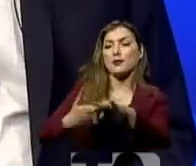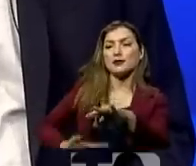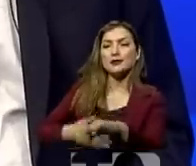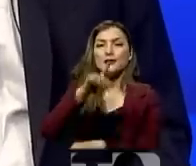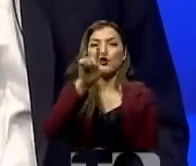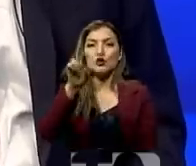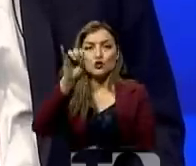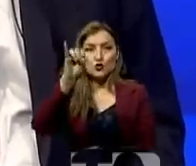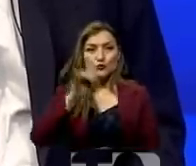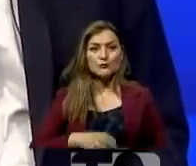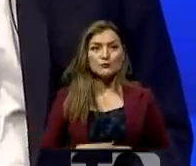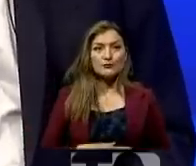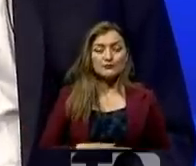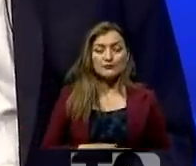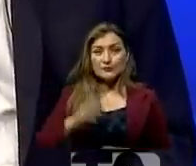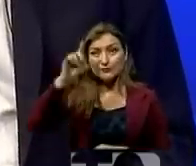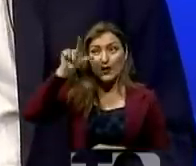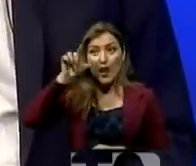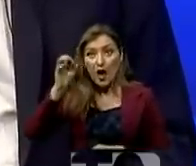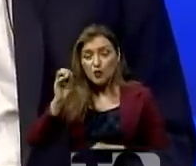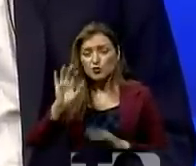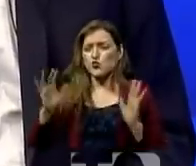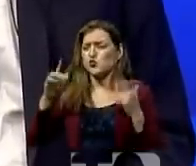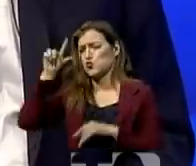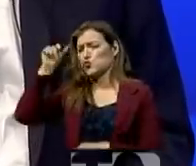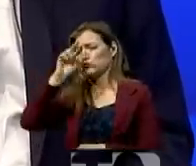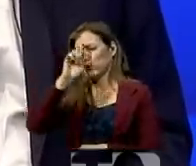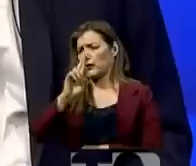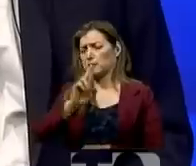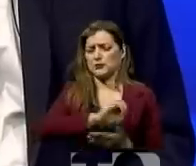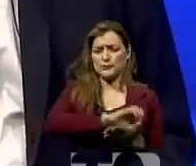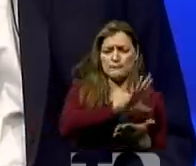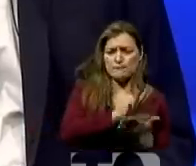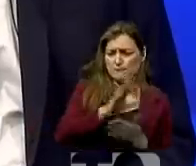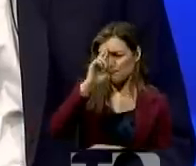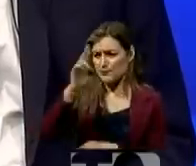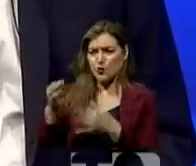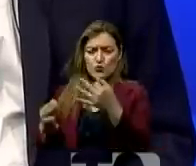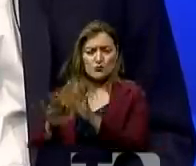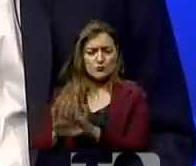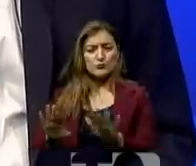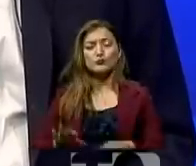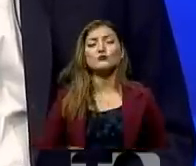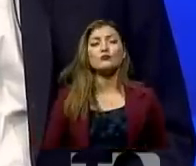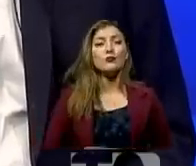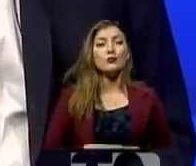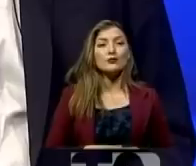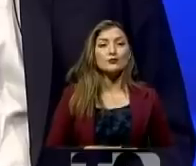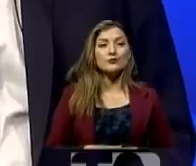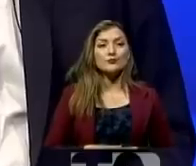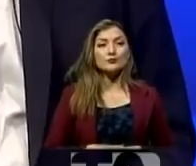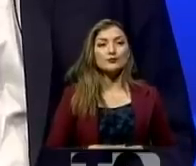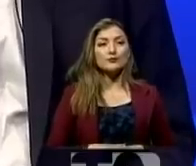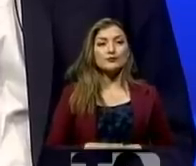dice el gobierno es muy respetuoso de todas las instituciones del ecuador respeta a la asamblea nacional y respeta a la justica hoy ambas